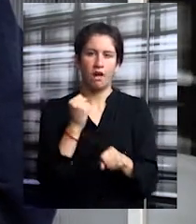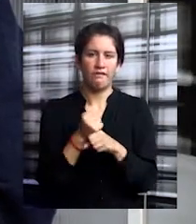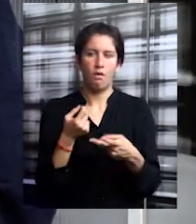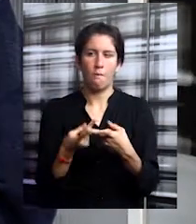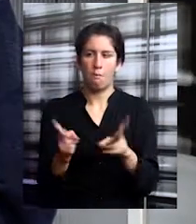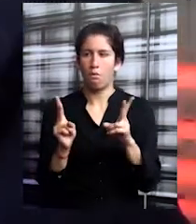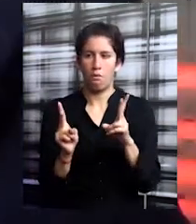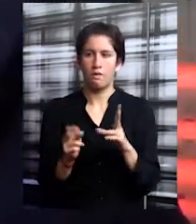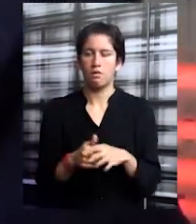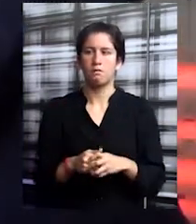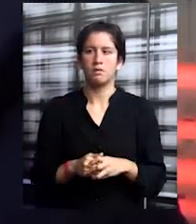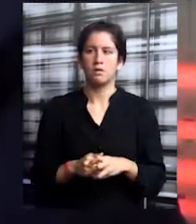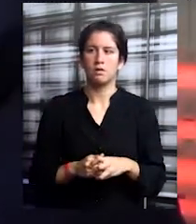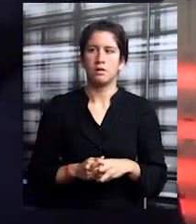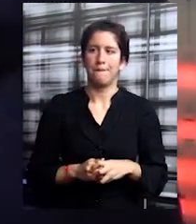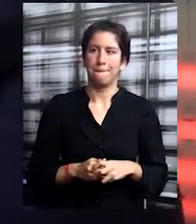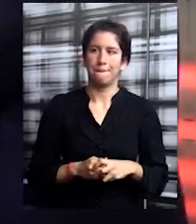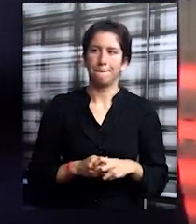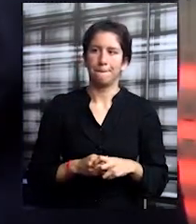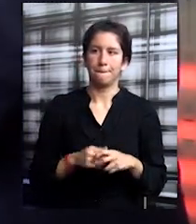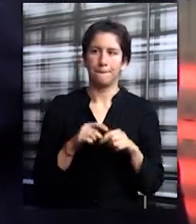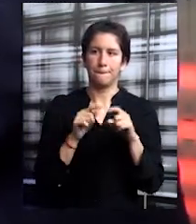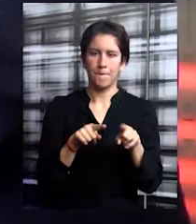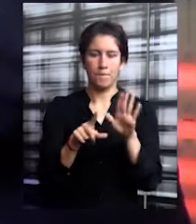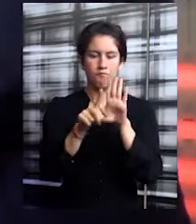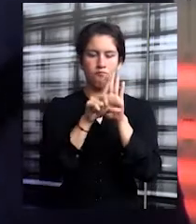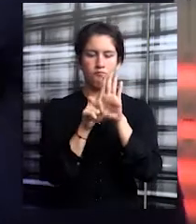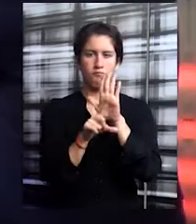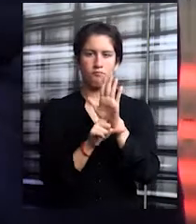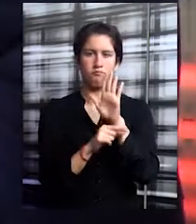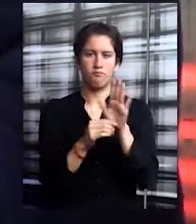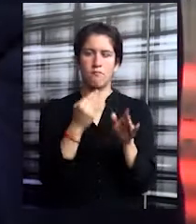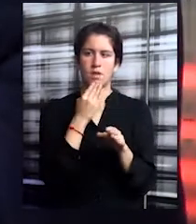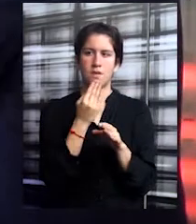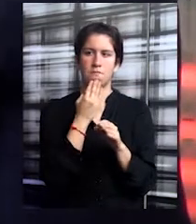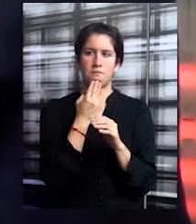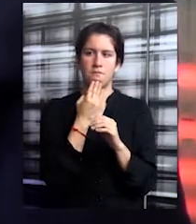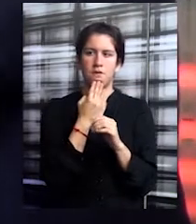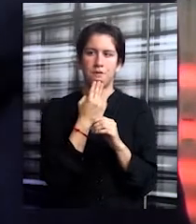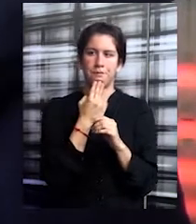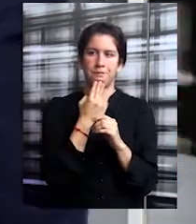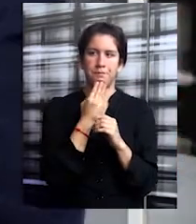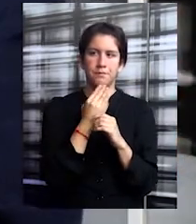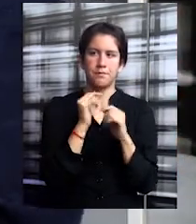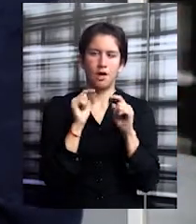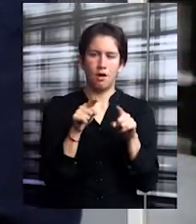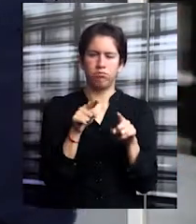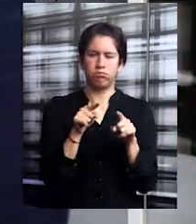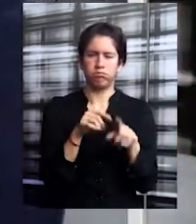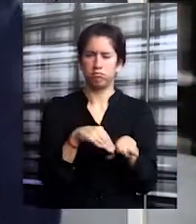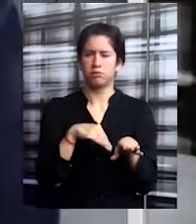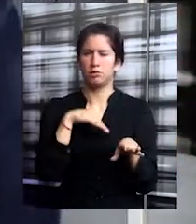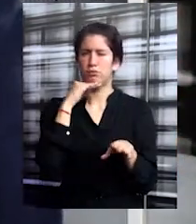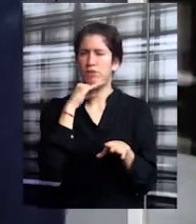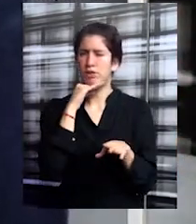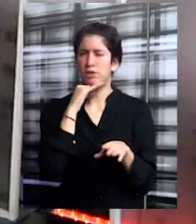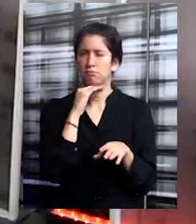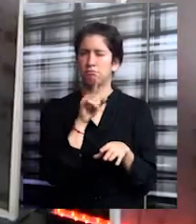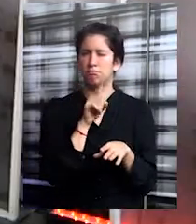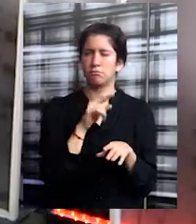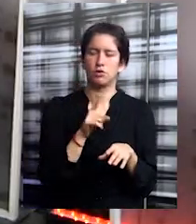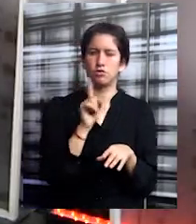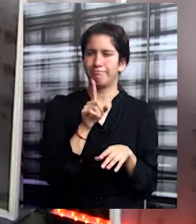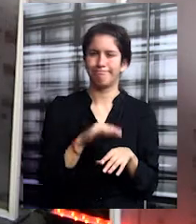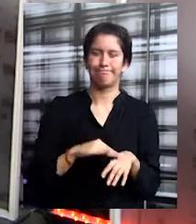para ustedes, el que a lo mejor el intendente delegue en aquello, considerando lo que está ocurriendo, ¿no es suficiente? No es suficiente